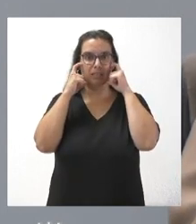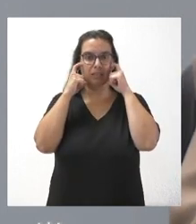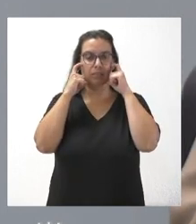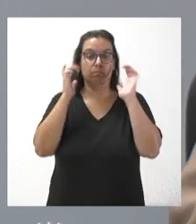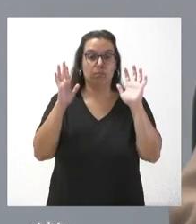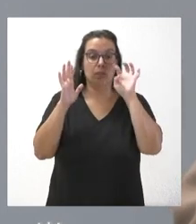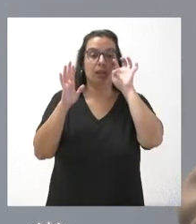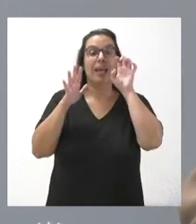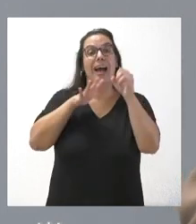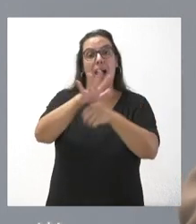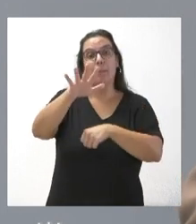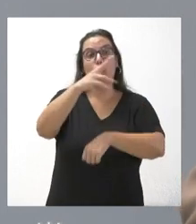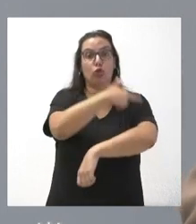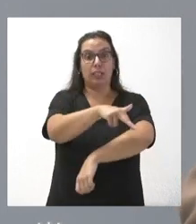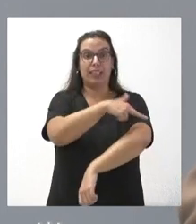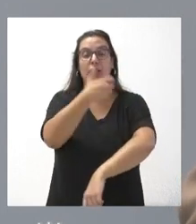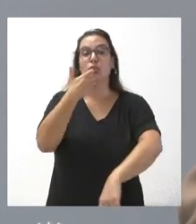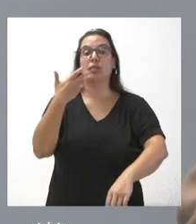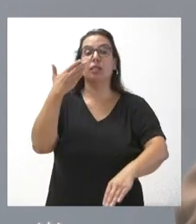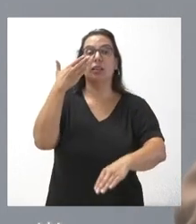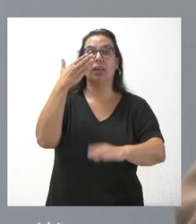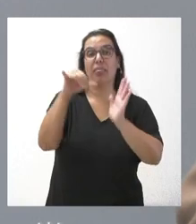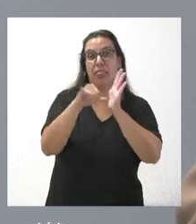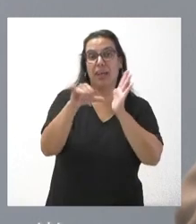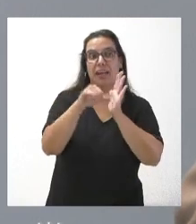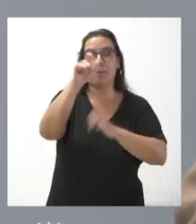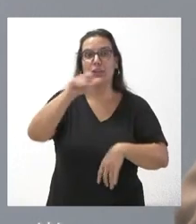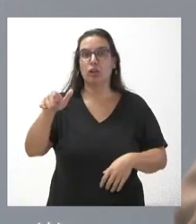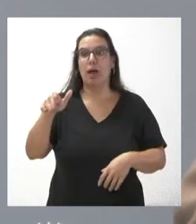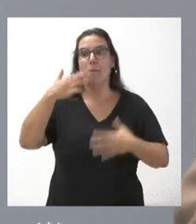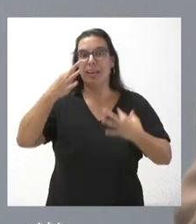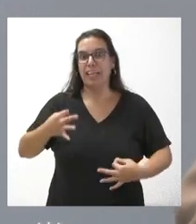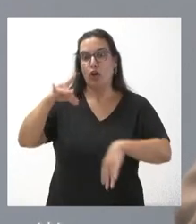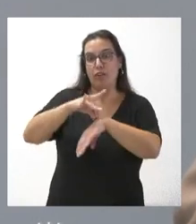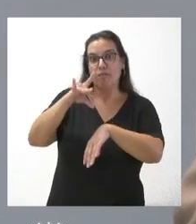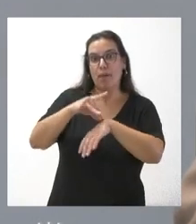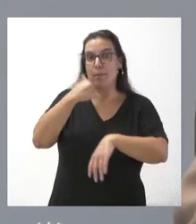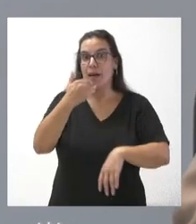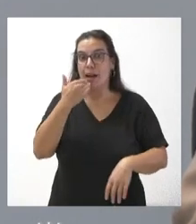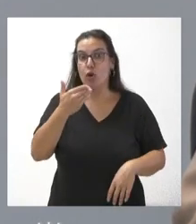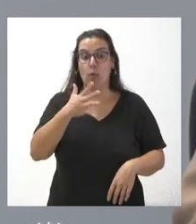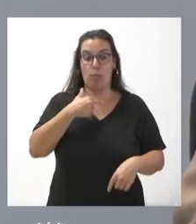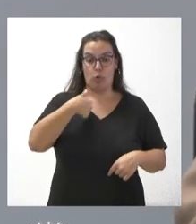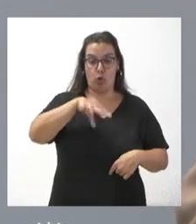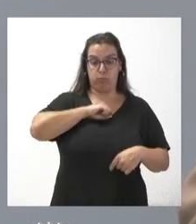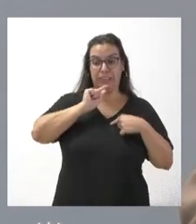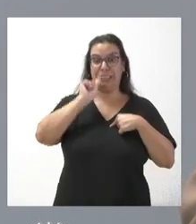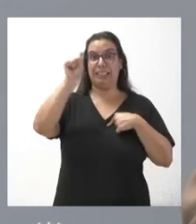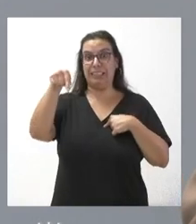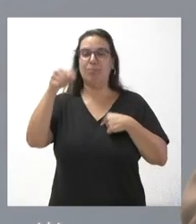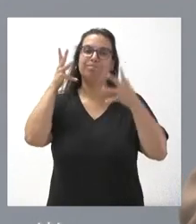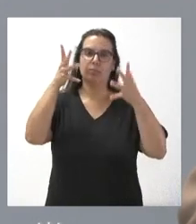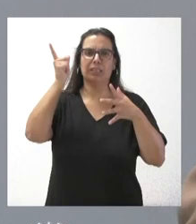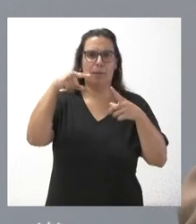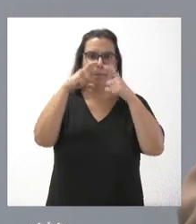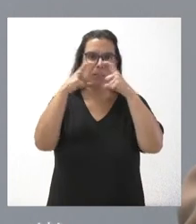ámbito sanitario, cuando se esté cerca de personas de riesgo y se pueda producir este contagio, siempre es recomendable el